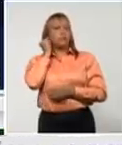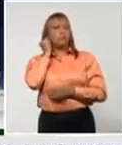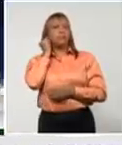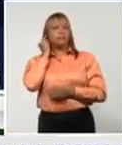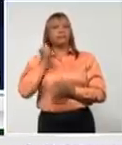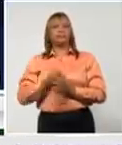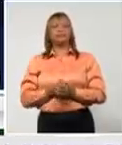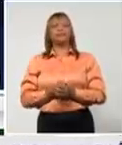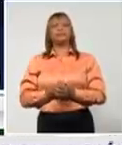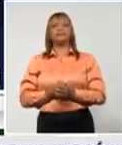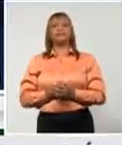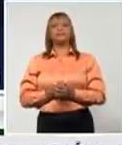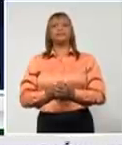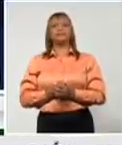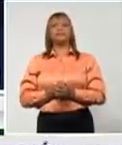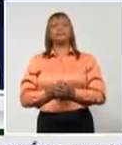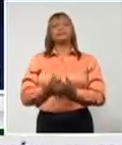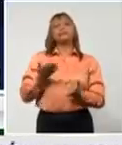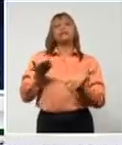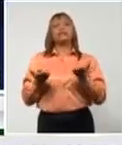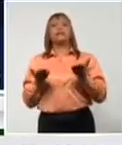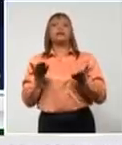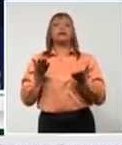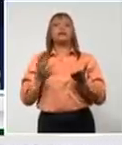con lo cual el equilibrio queda un